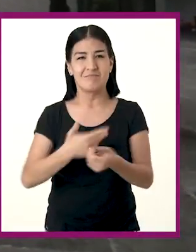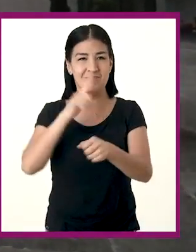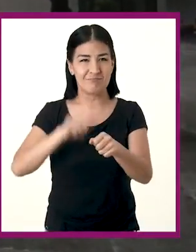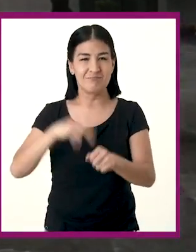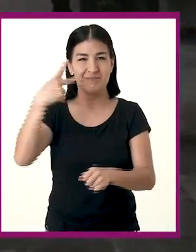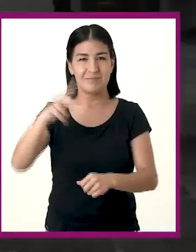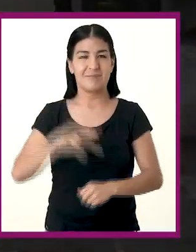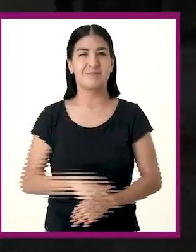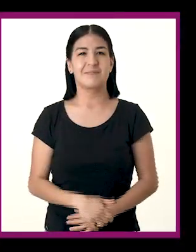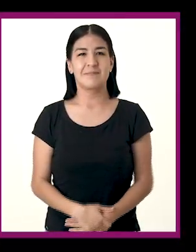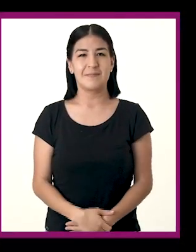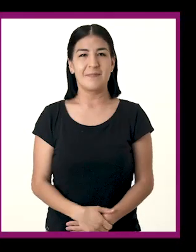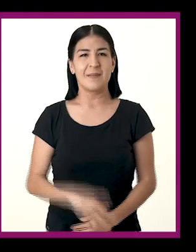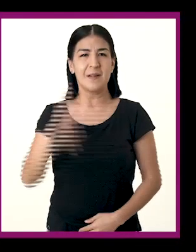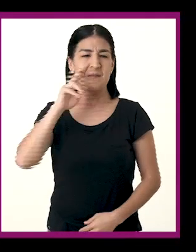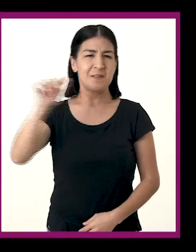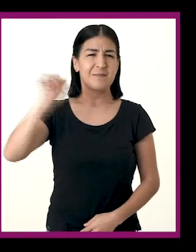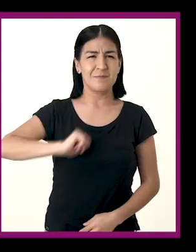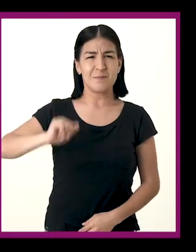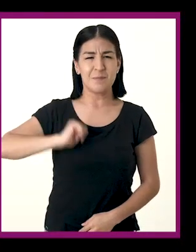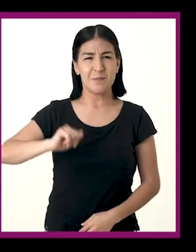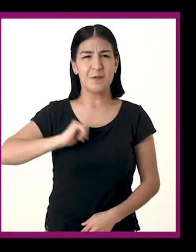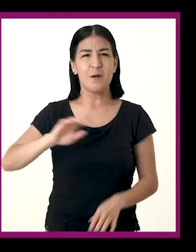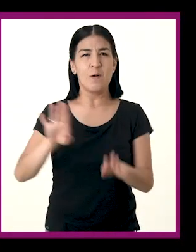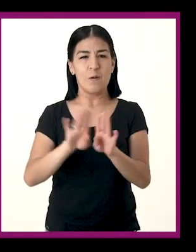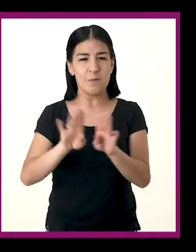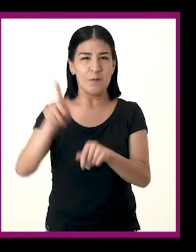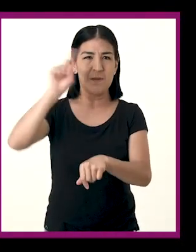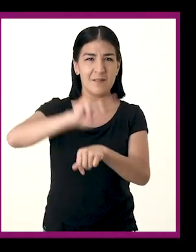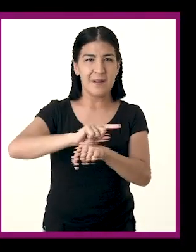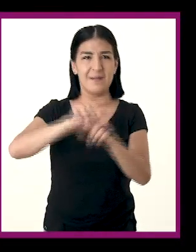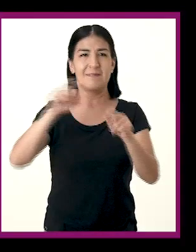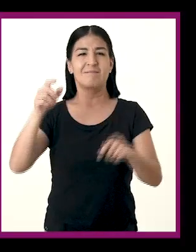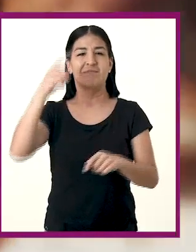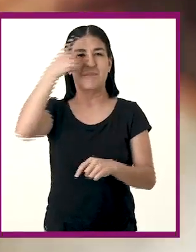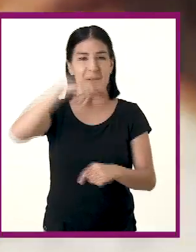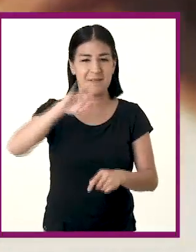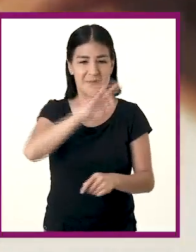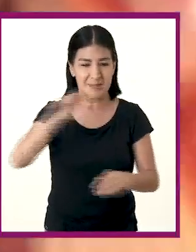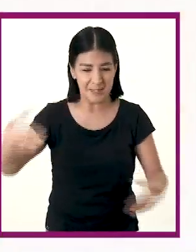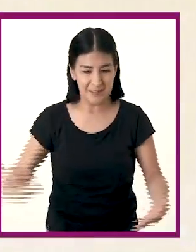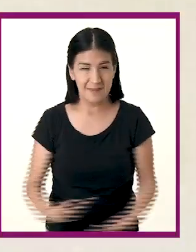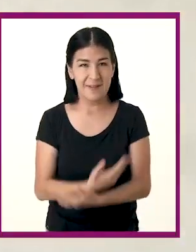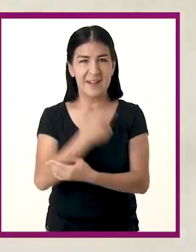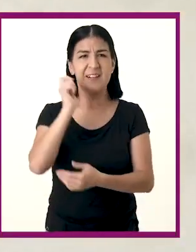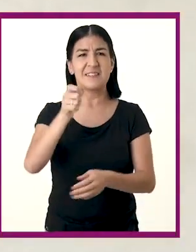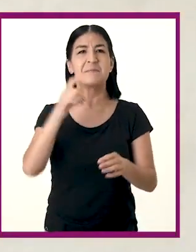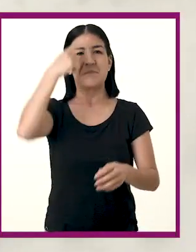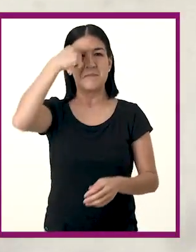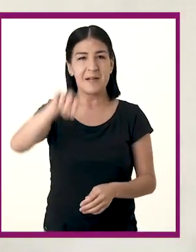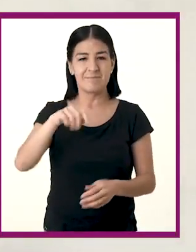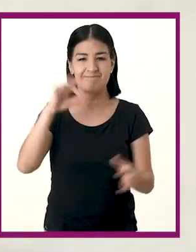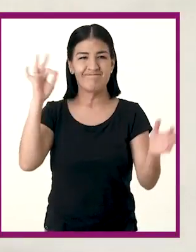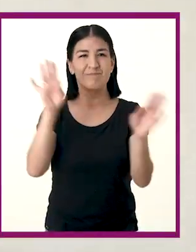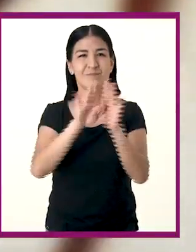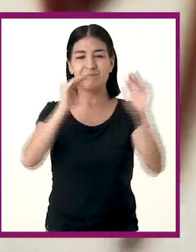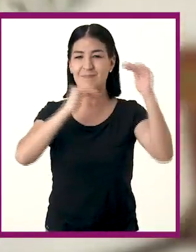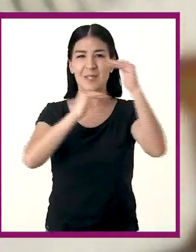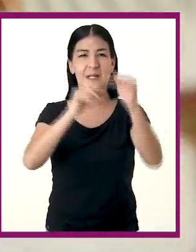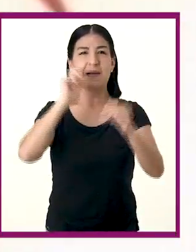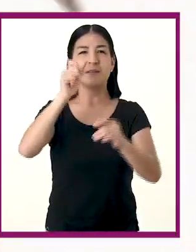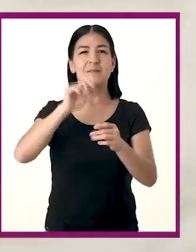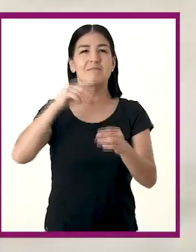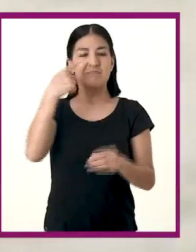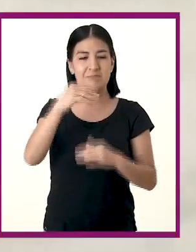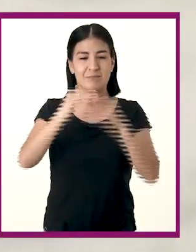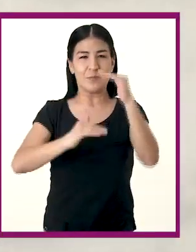nación. En la astrología china, el día de nacimiento de cada persona indica una fase específica dentro